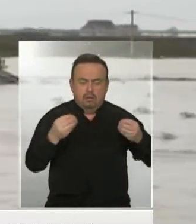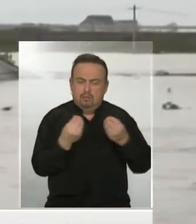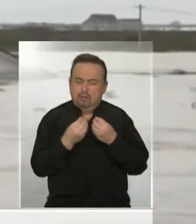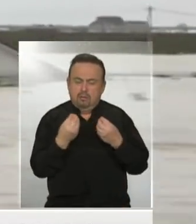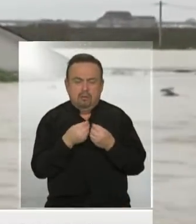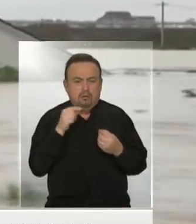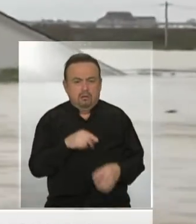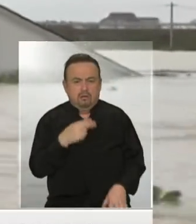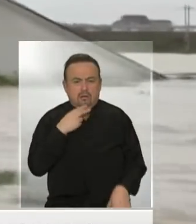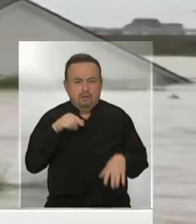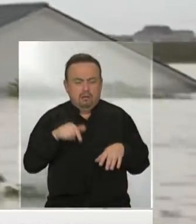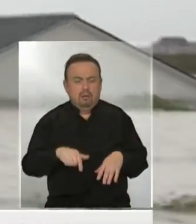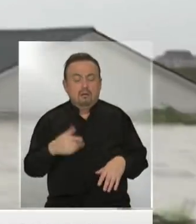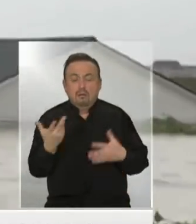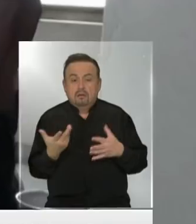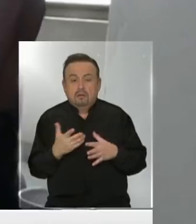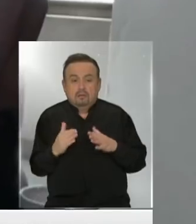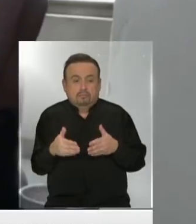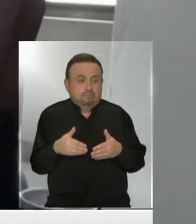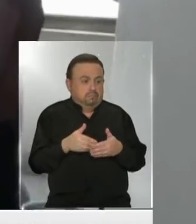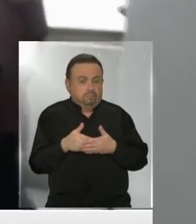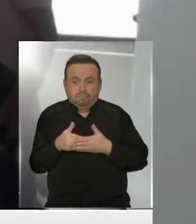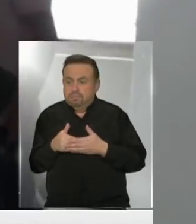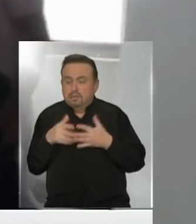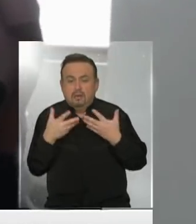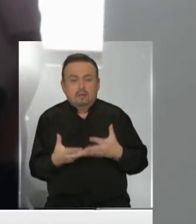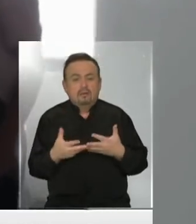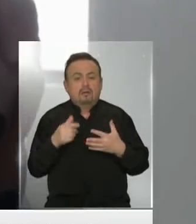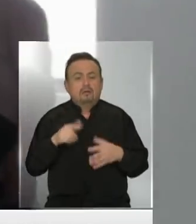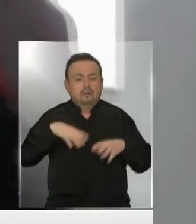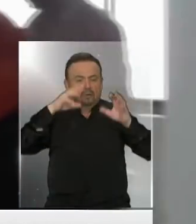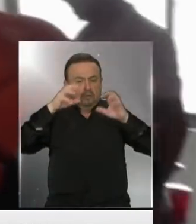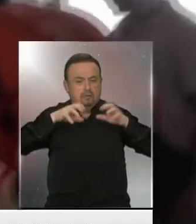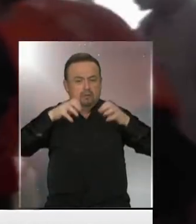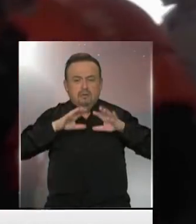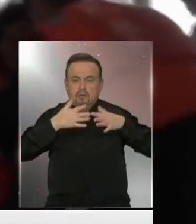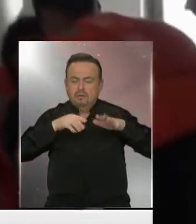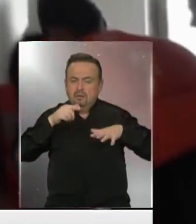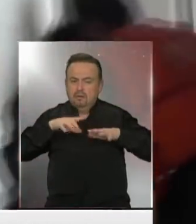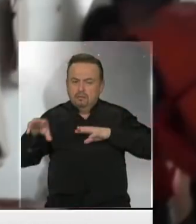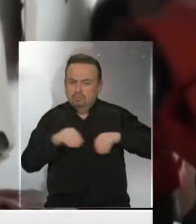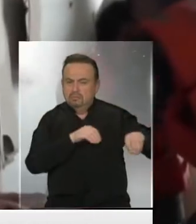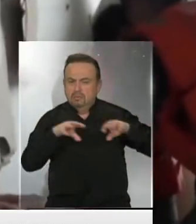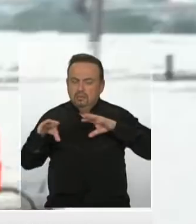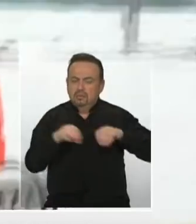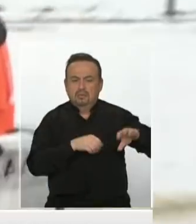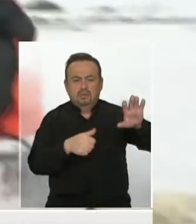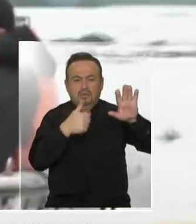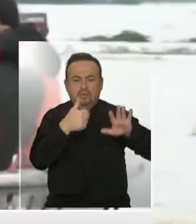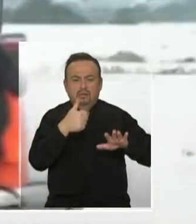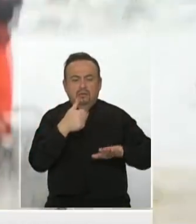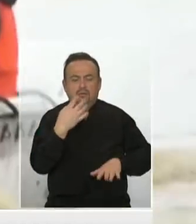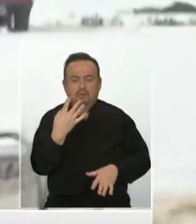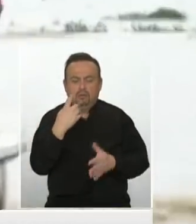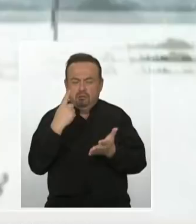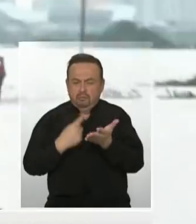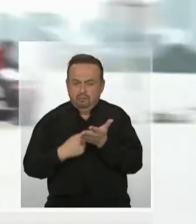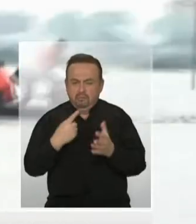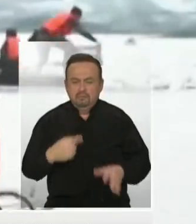de residentes atrapados por las lluvias y se estima, según más o menos, que se han evacuado cerca de 64.000